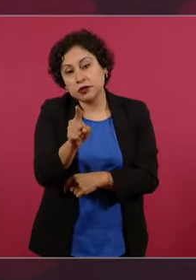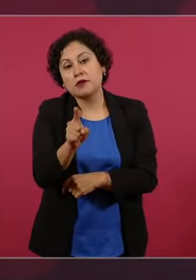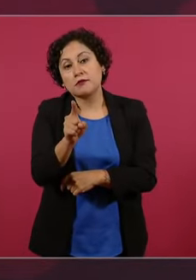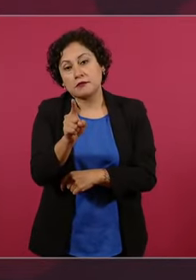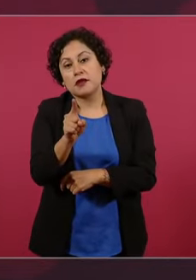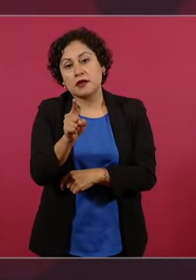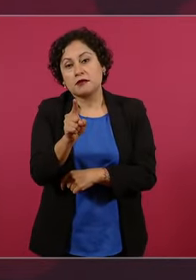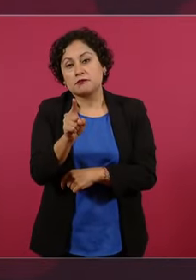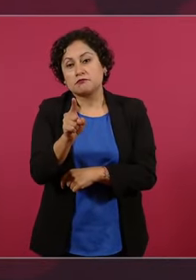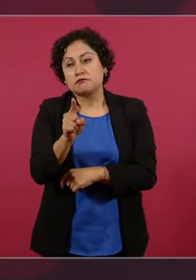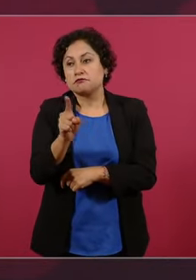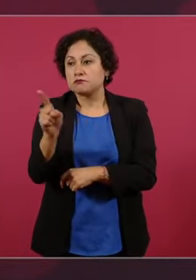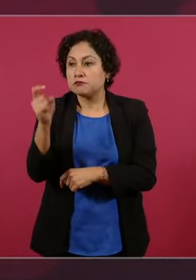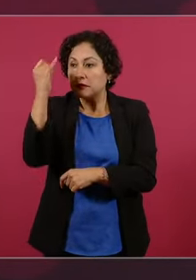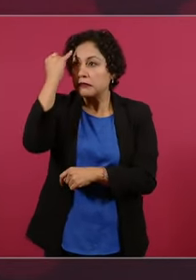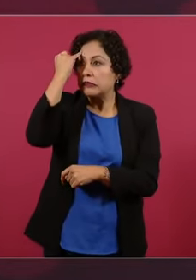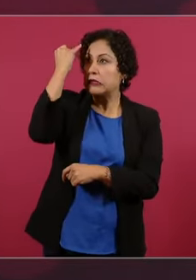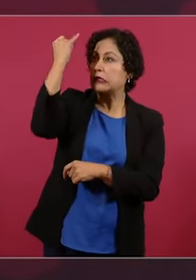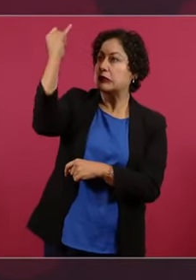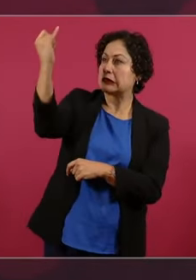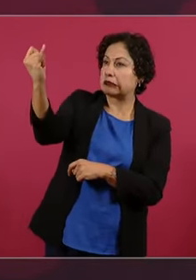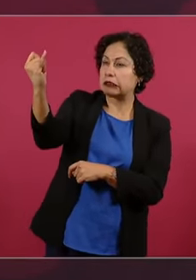lo místico.